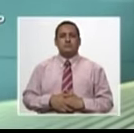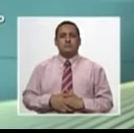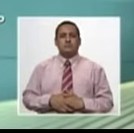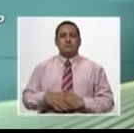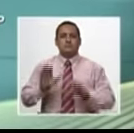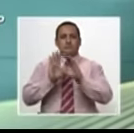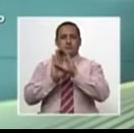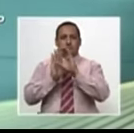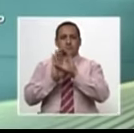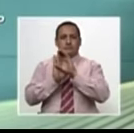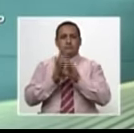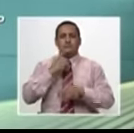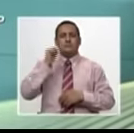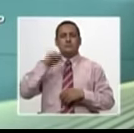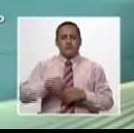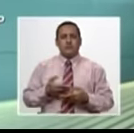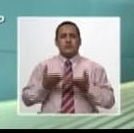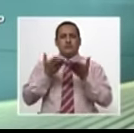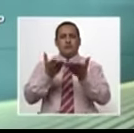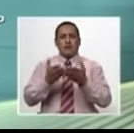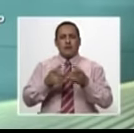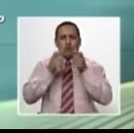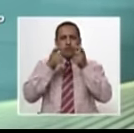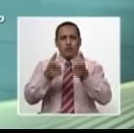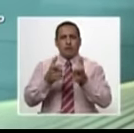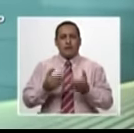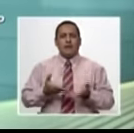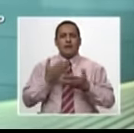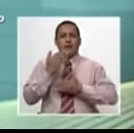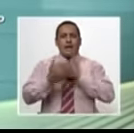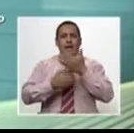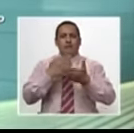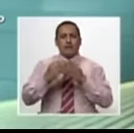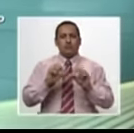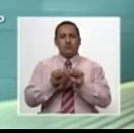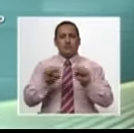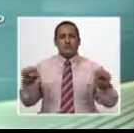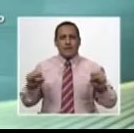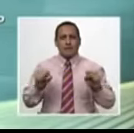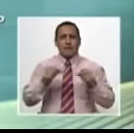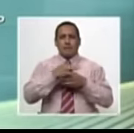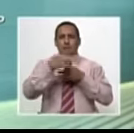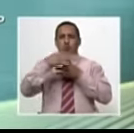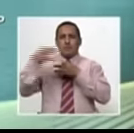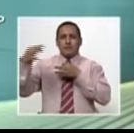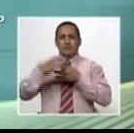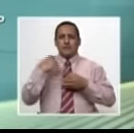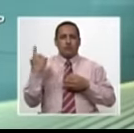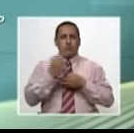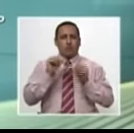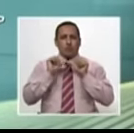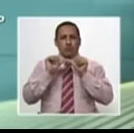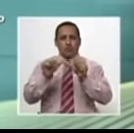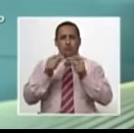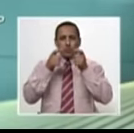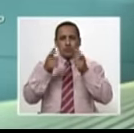La Constitución sí asigna a la Contraloría que desarrolle un sistema descentralizado y